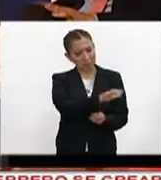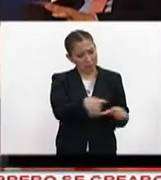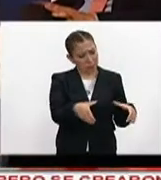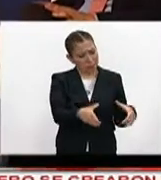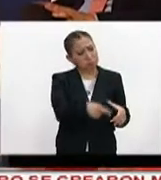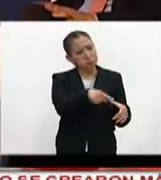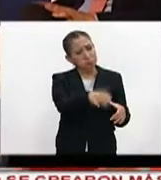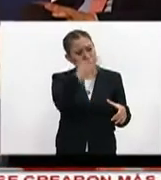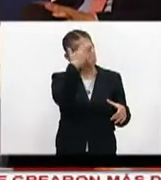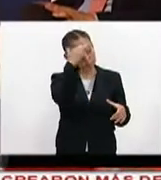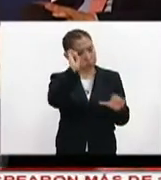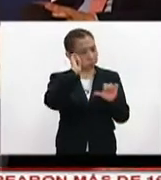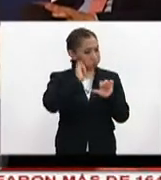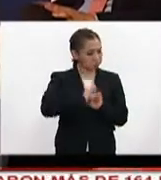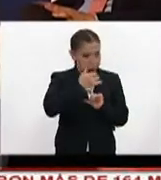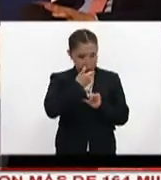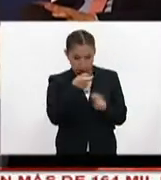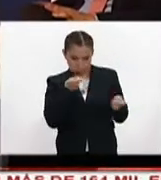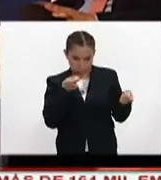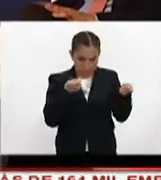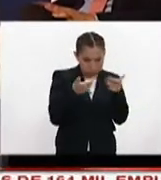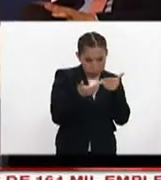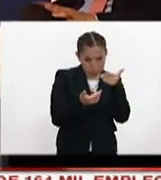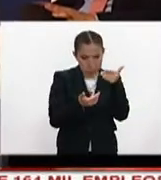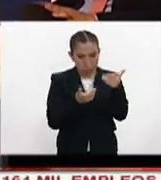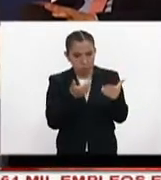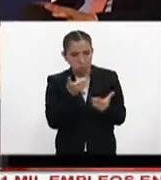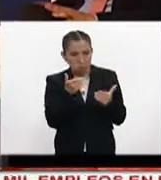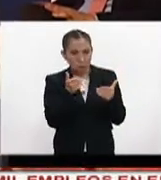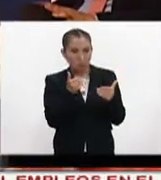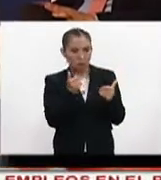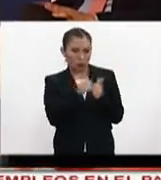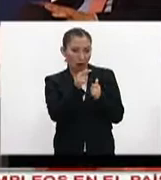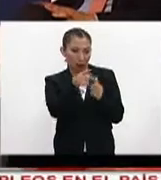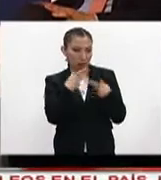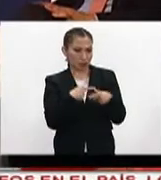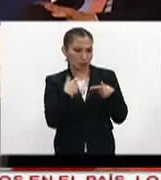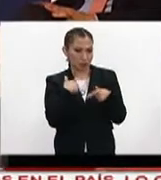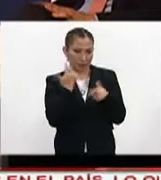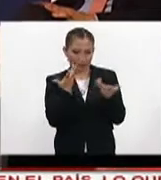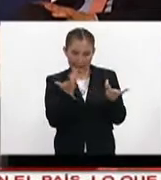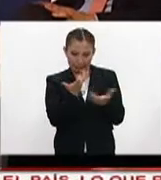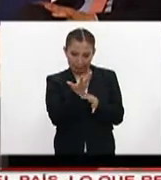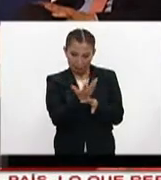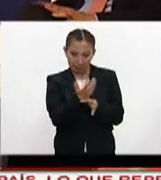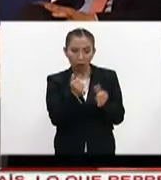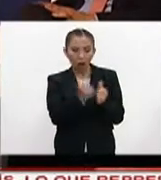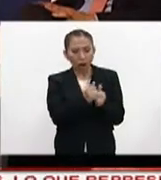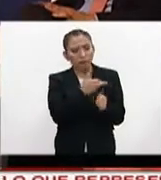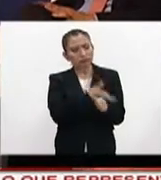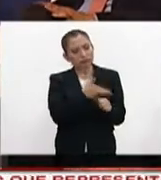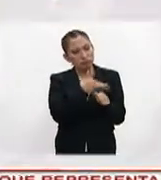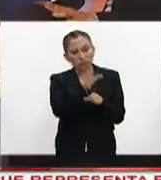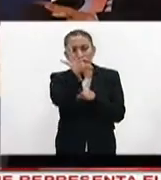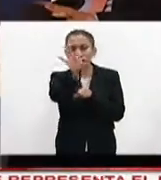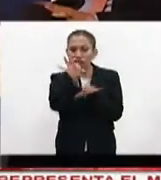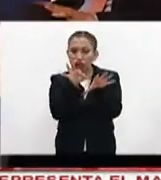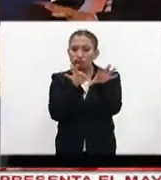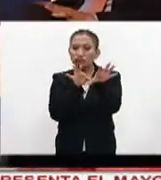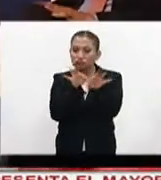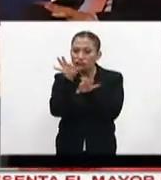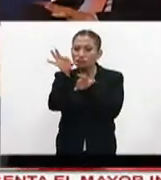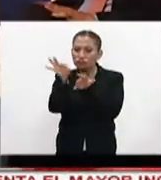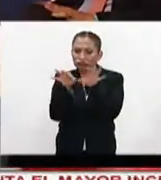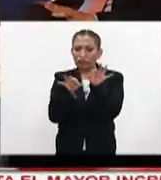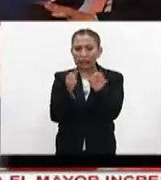esté liderado y conducido por ciudadanos, con un proceso de selección que desde